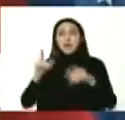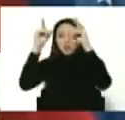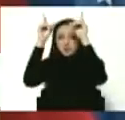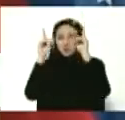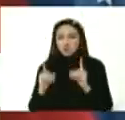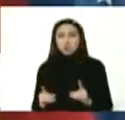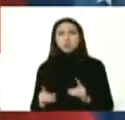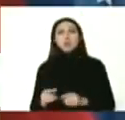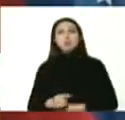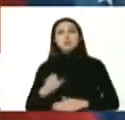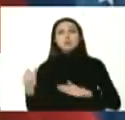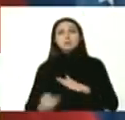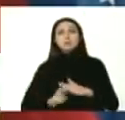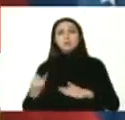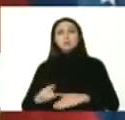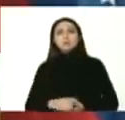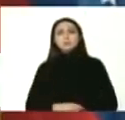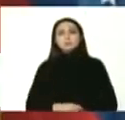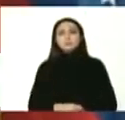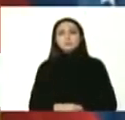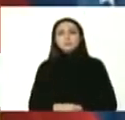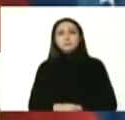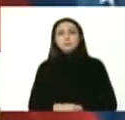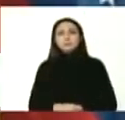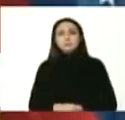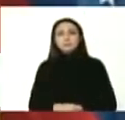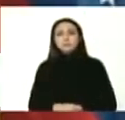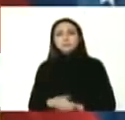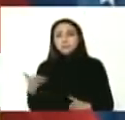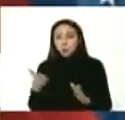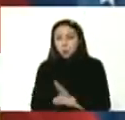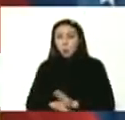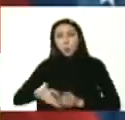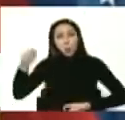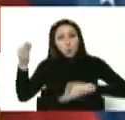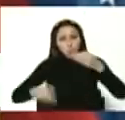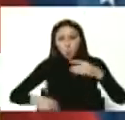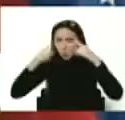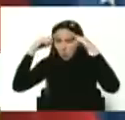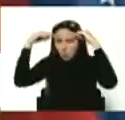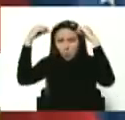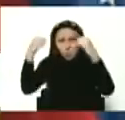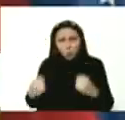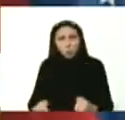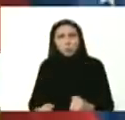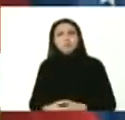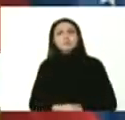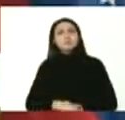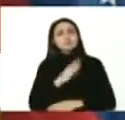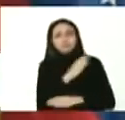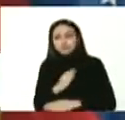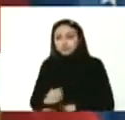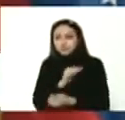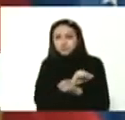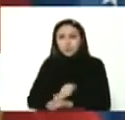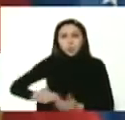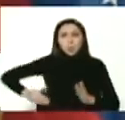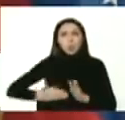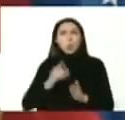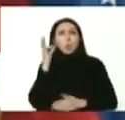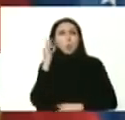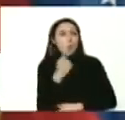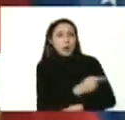tribunal primero de instancia en funciones de juicio con competencia en delitos de violencia contra la mujer en el estado